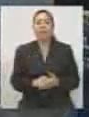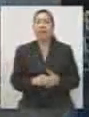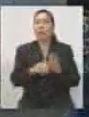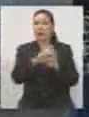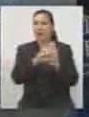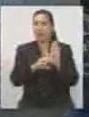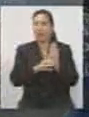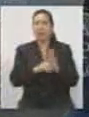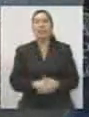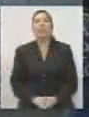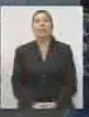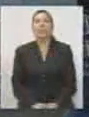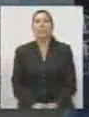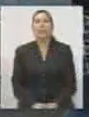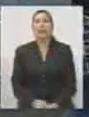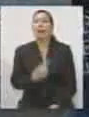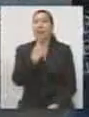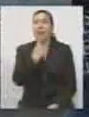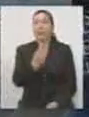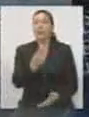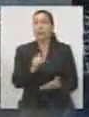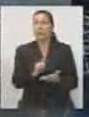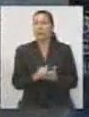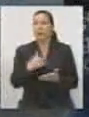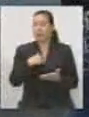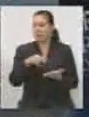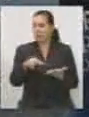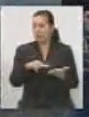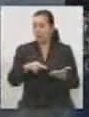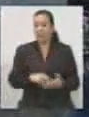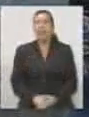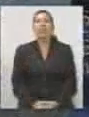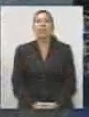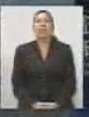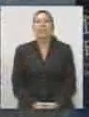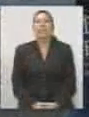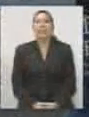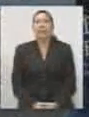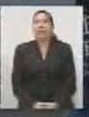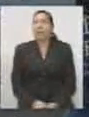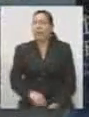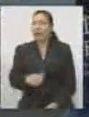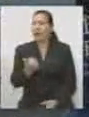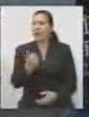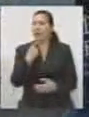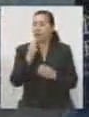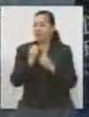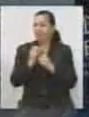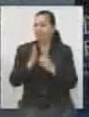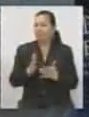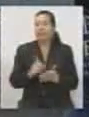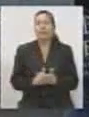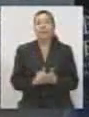el propio Tribunal Constitucional ha manifestado, lo voy a leer textualmente, de otro lado, esta es una